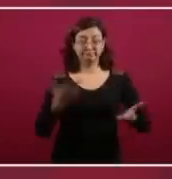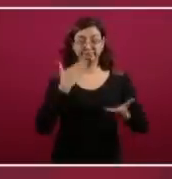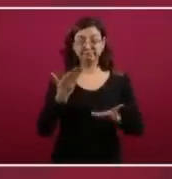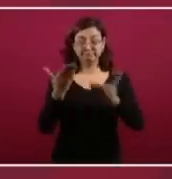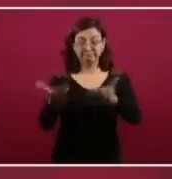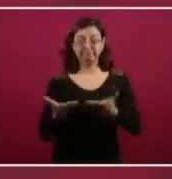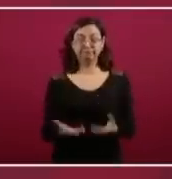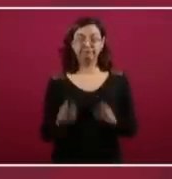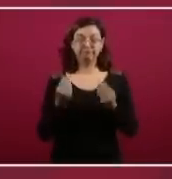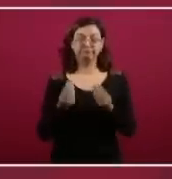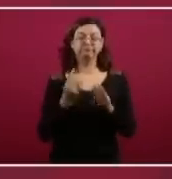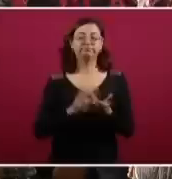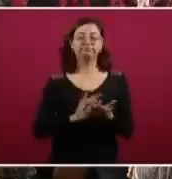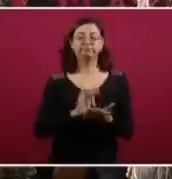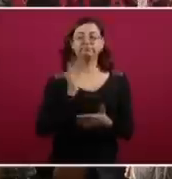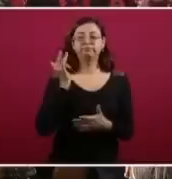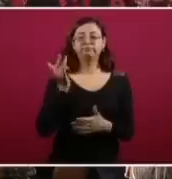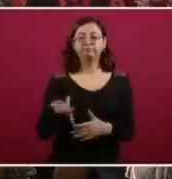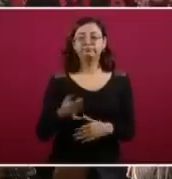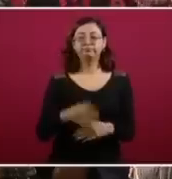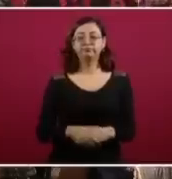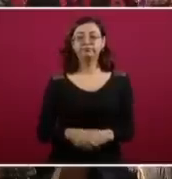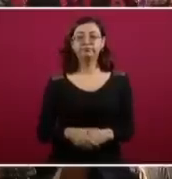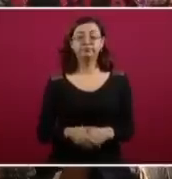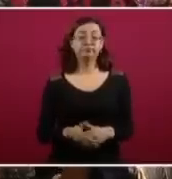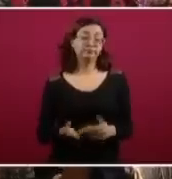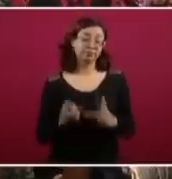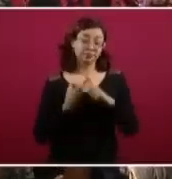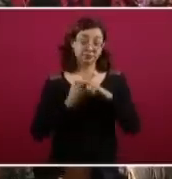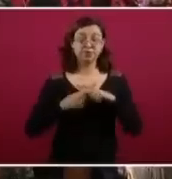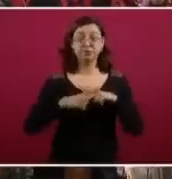muchas gracias que están aquí. Y comenzamos,